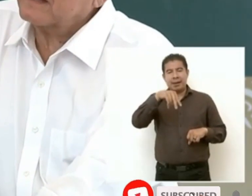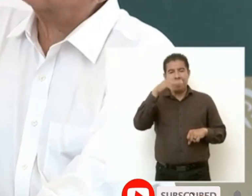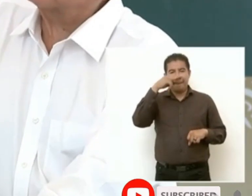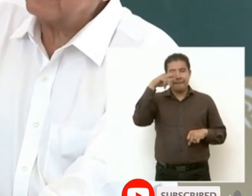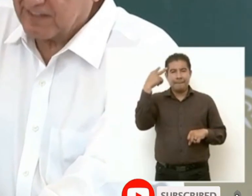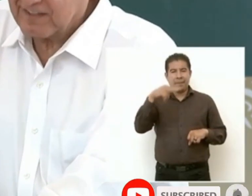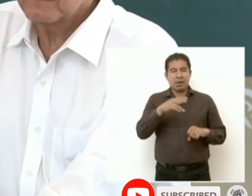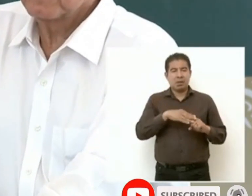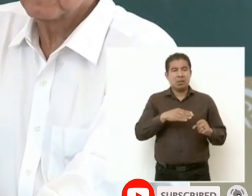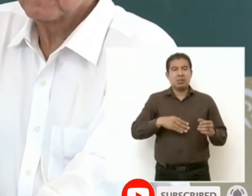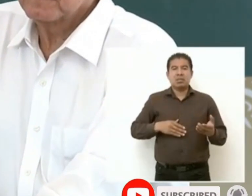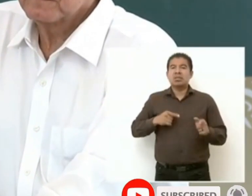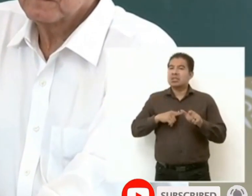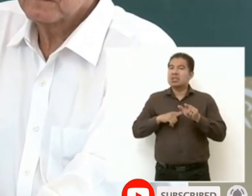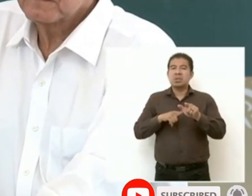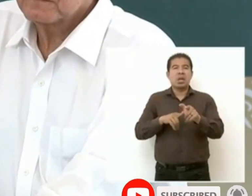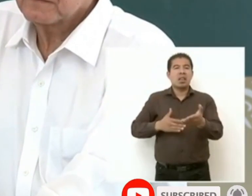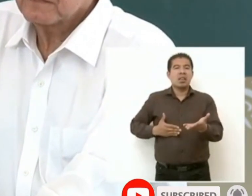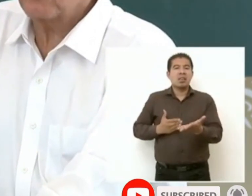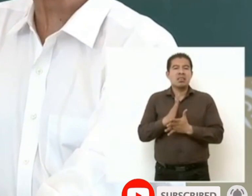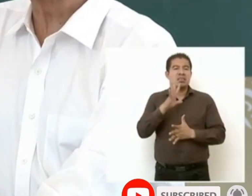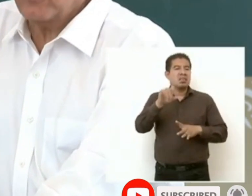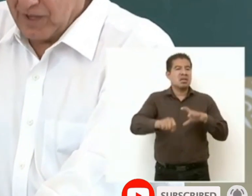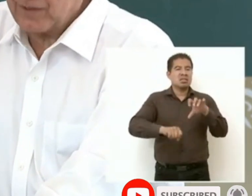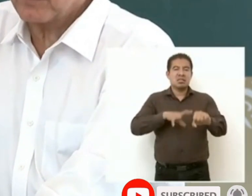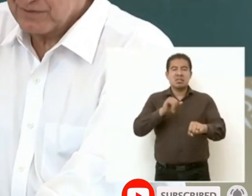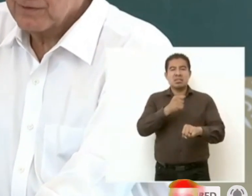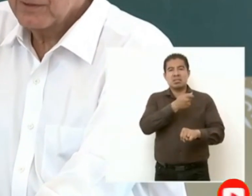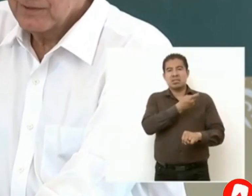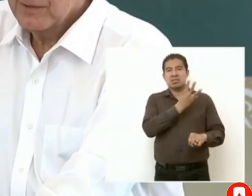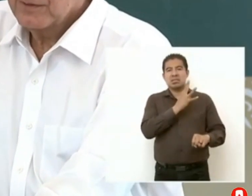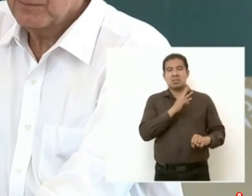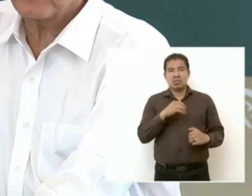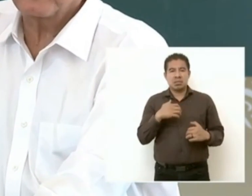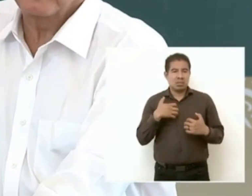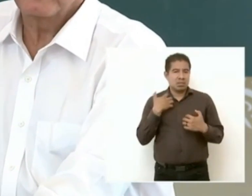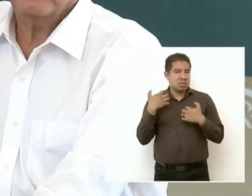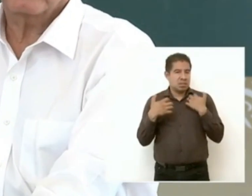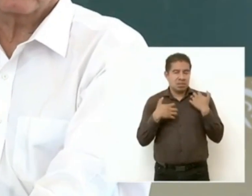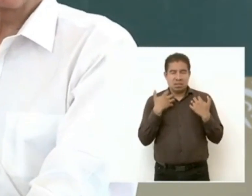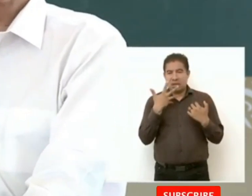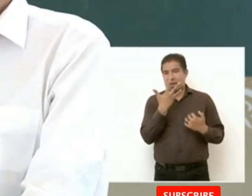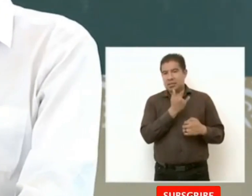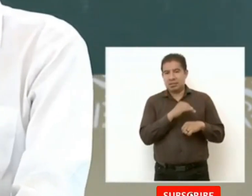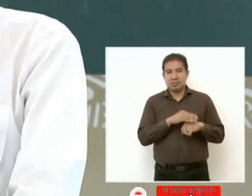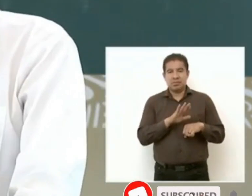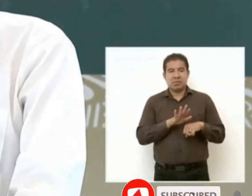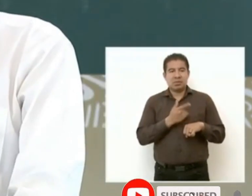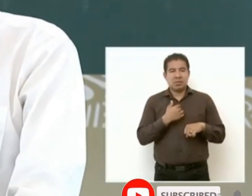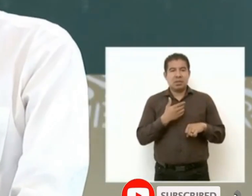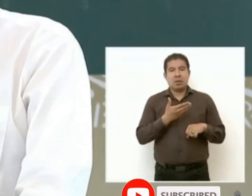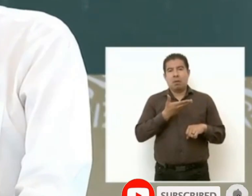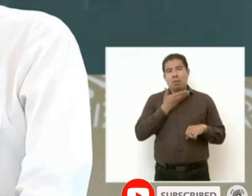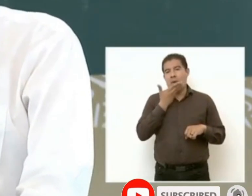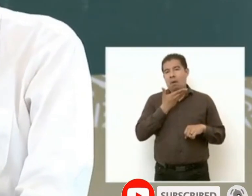era tierra de conquista. Ahora están enojados porque quedaron mal acostumbrados,